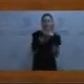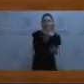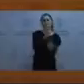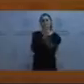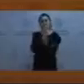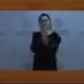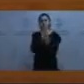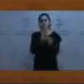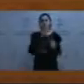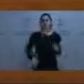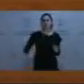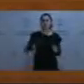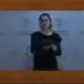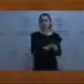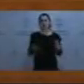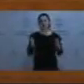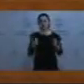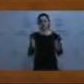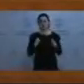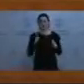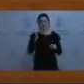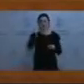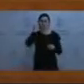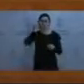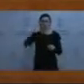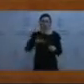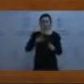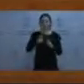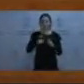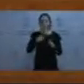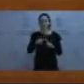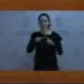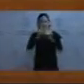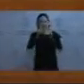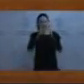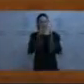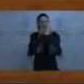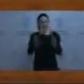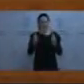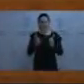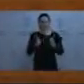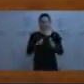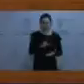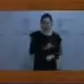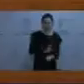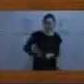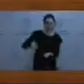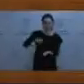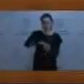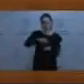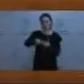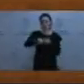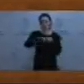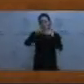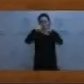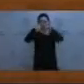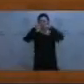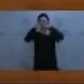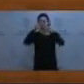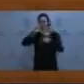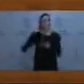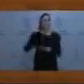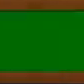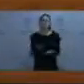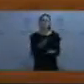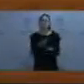viviendo en la zona durante estos años y que hasta tenían ya el domicilio en la zona, han solicitado el traslado y